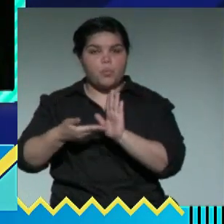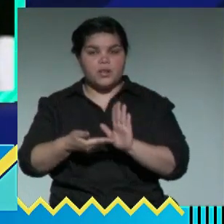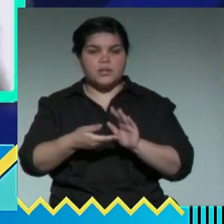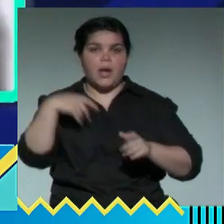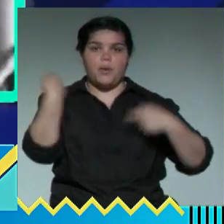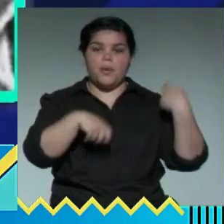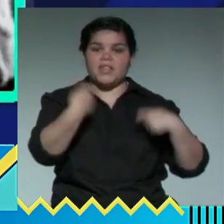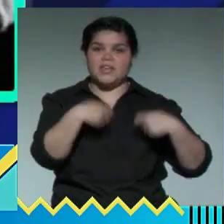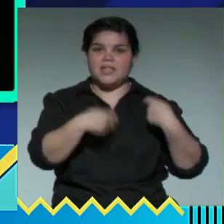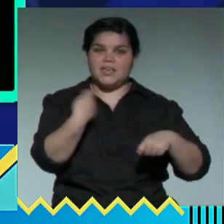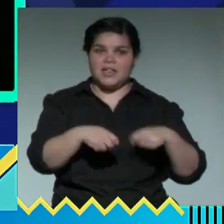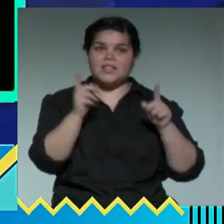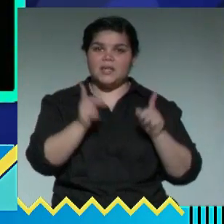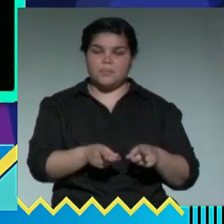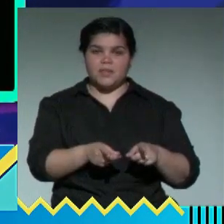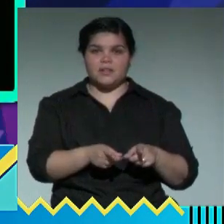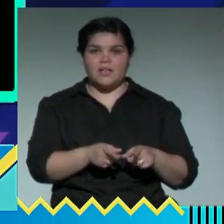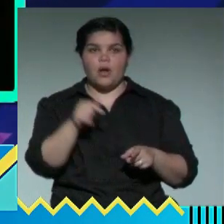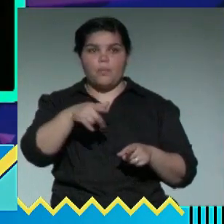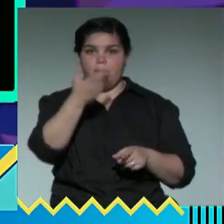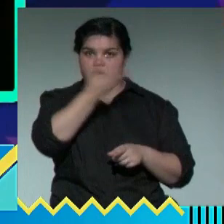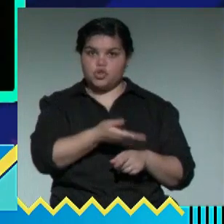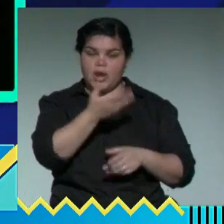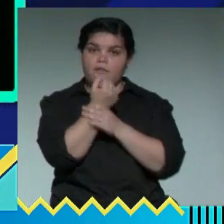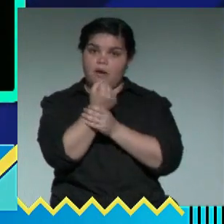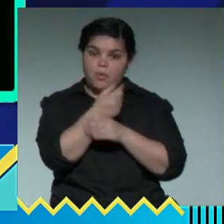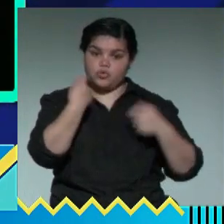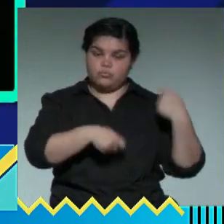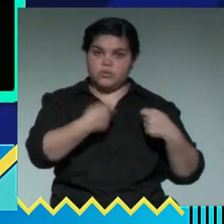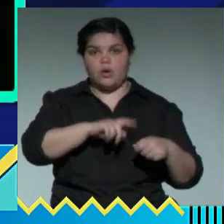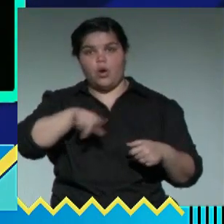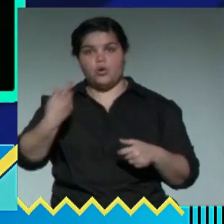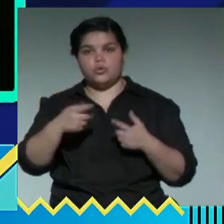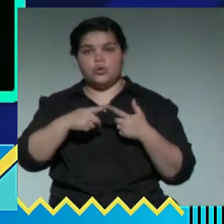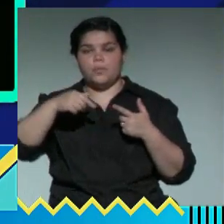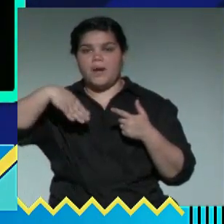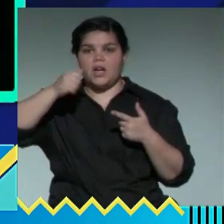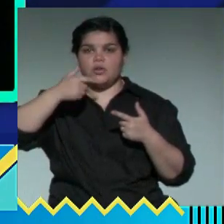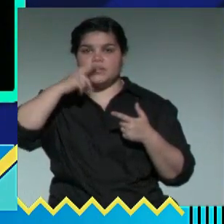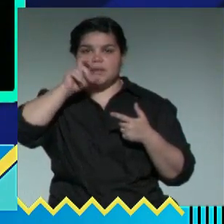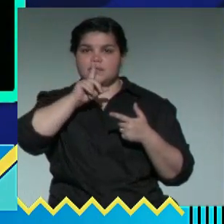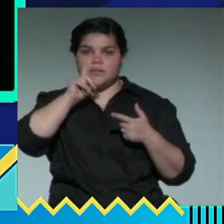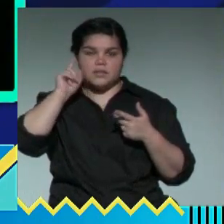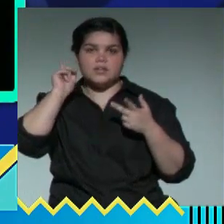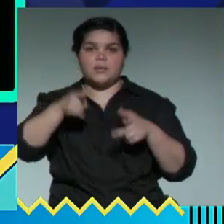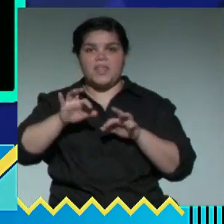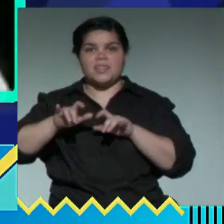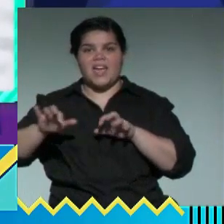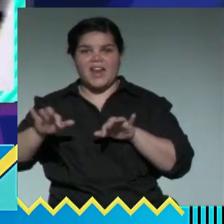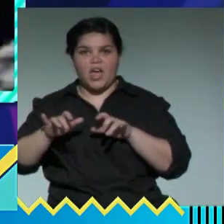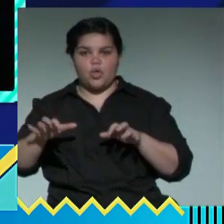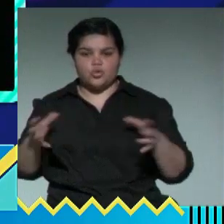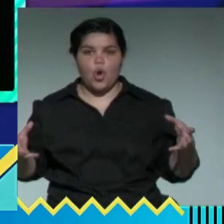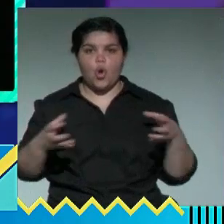que había tocado con Gustavo también, y con Charlie García. Javier Malosetti en el bajo, y Juan Blas Caballero en los teclados. O sea que esto es una